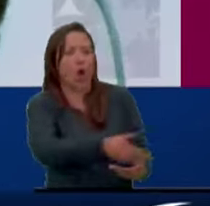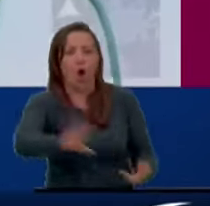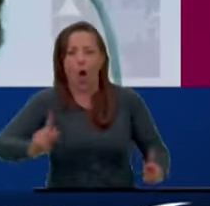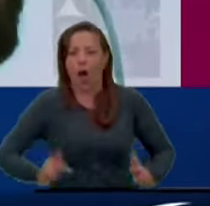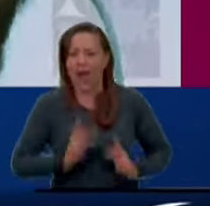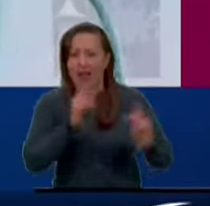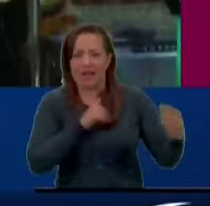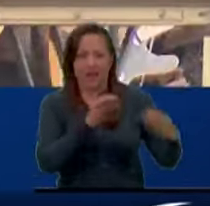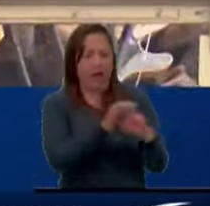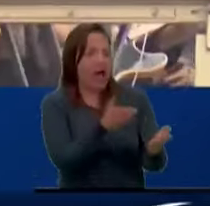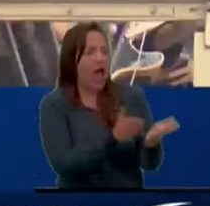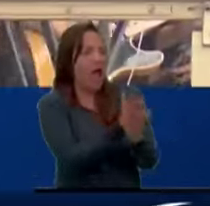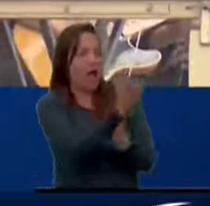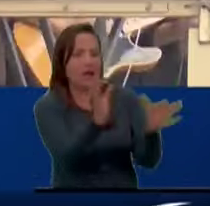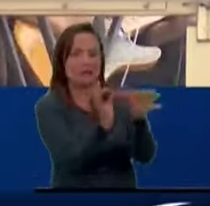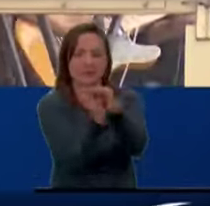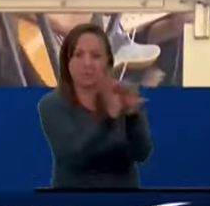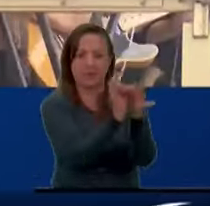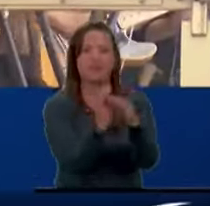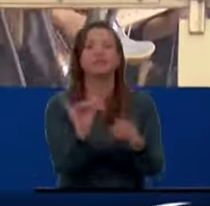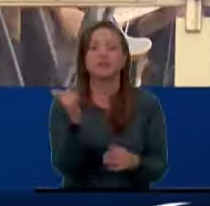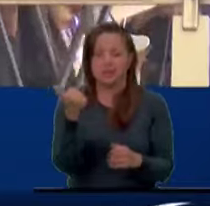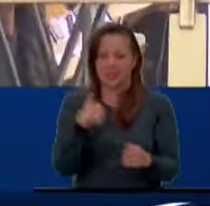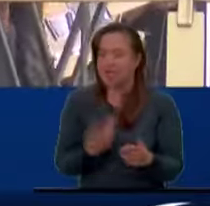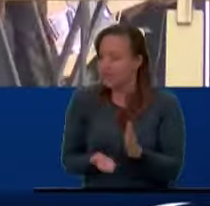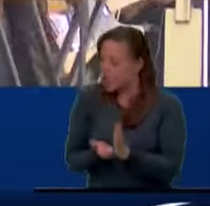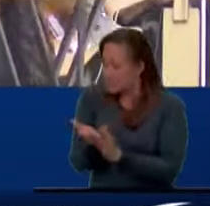Y los seguirá uniendo, por supuesto.